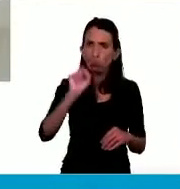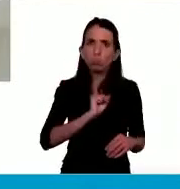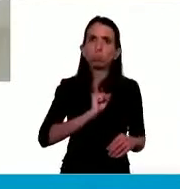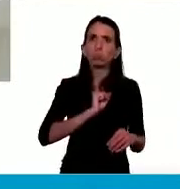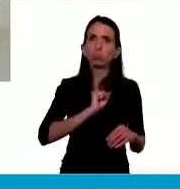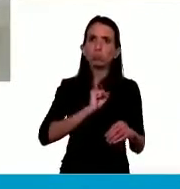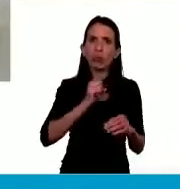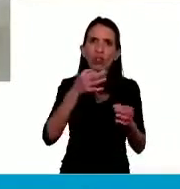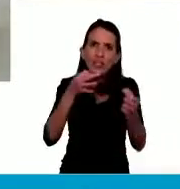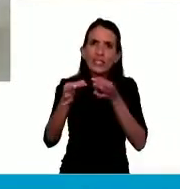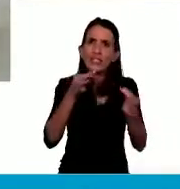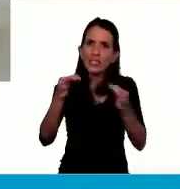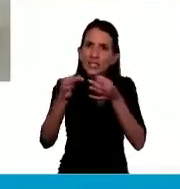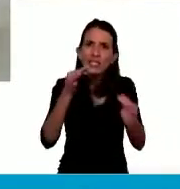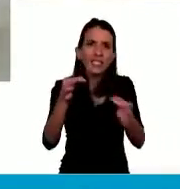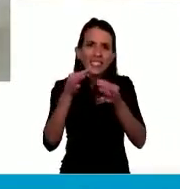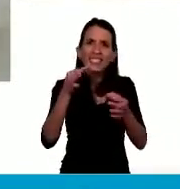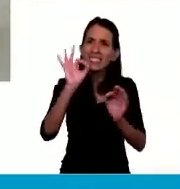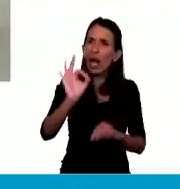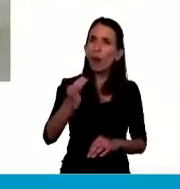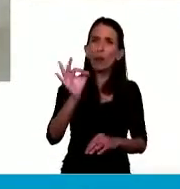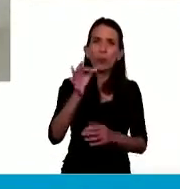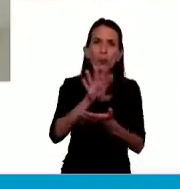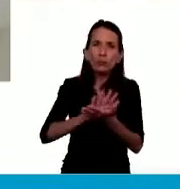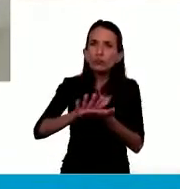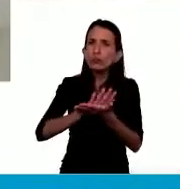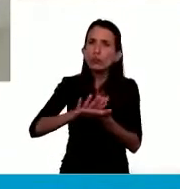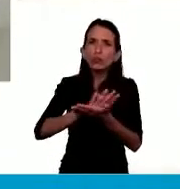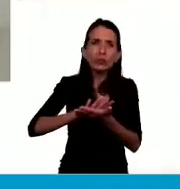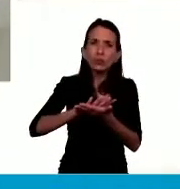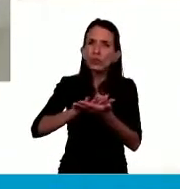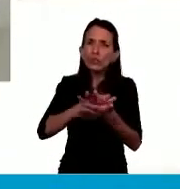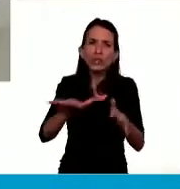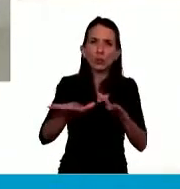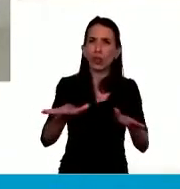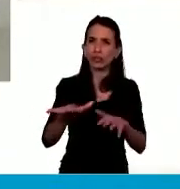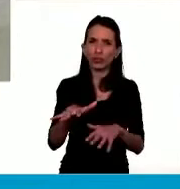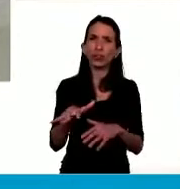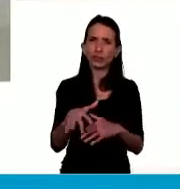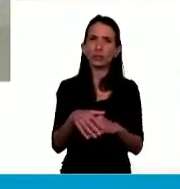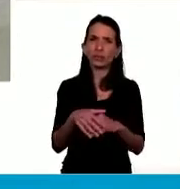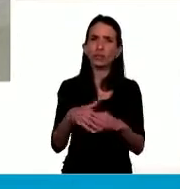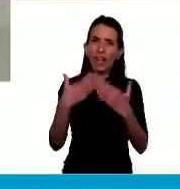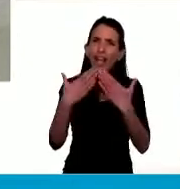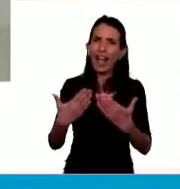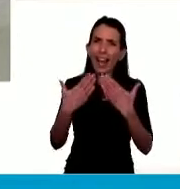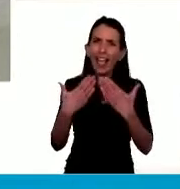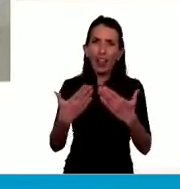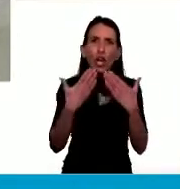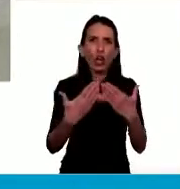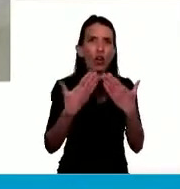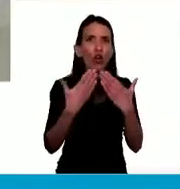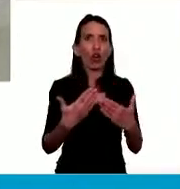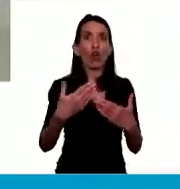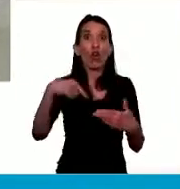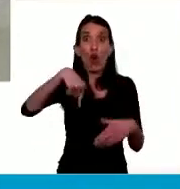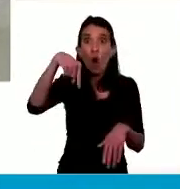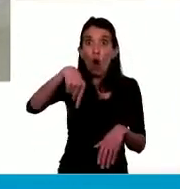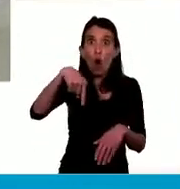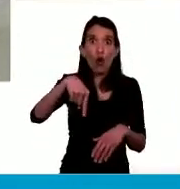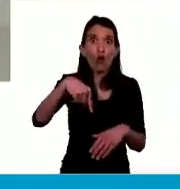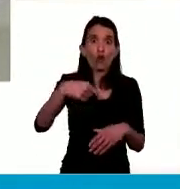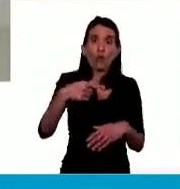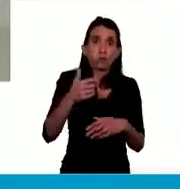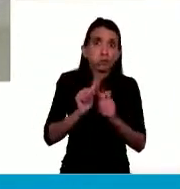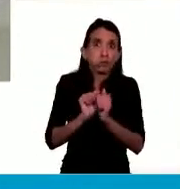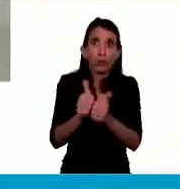del diálogo con todos cómo vamos a salir de esa situación. Así que agradezco hoy poder estar